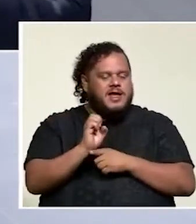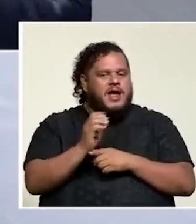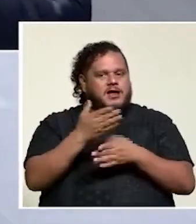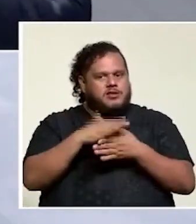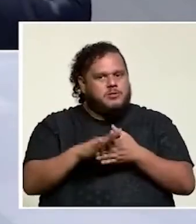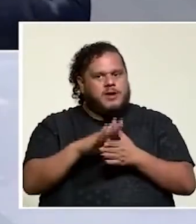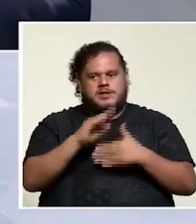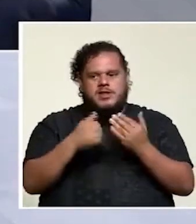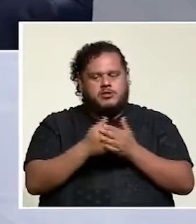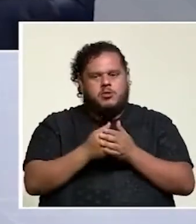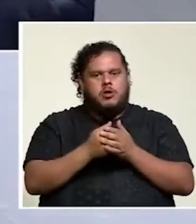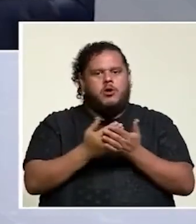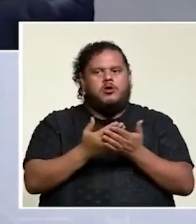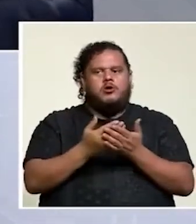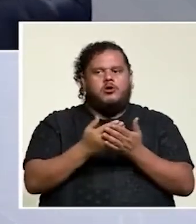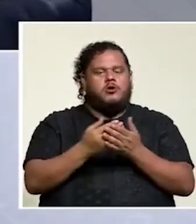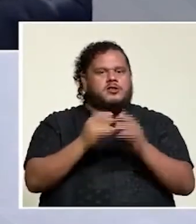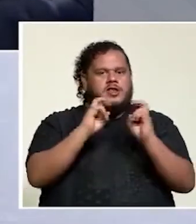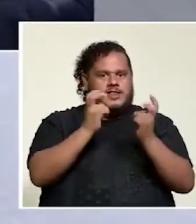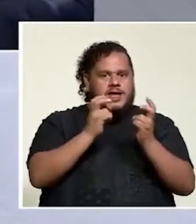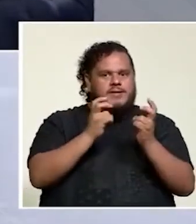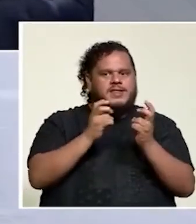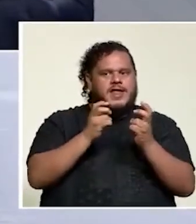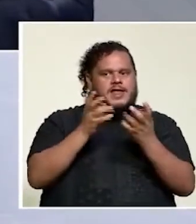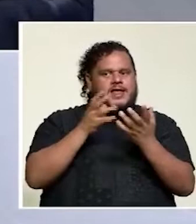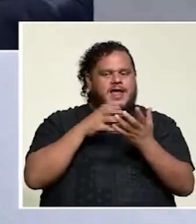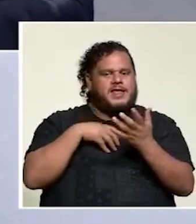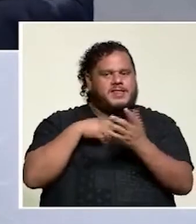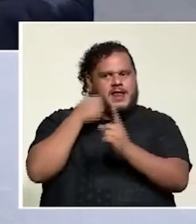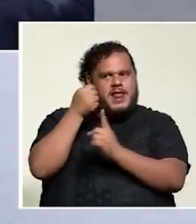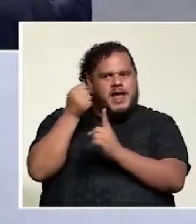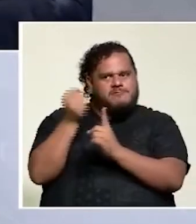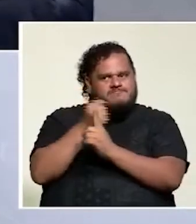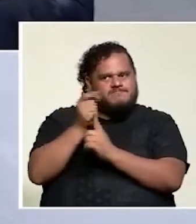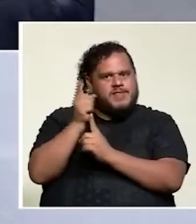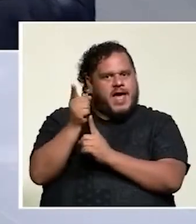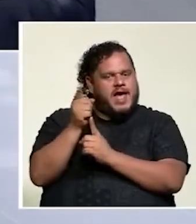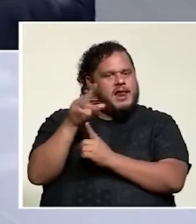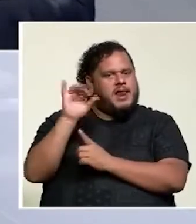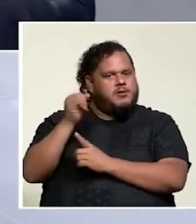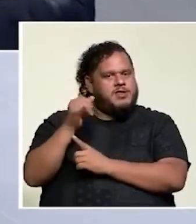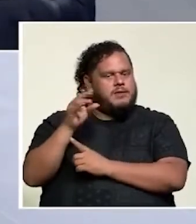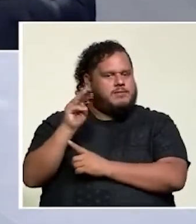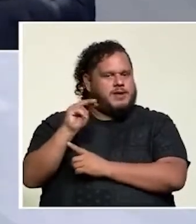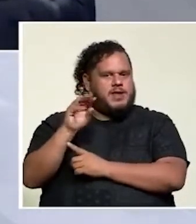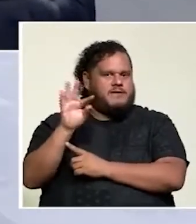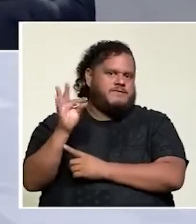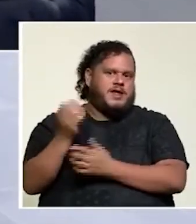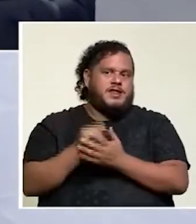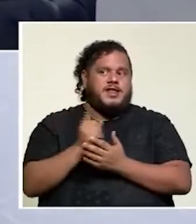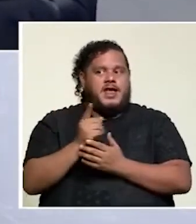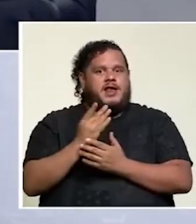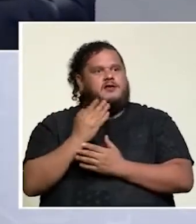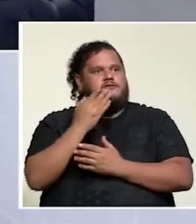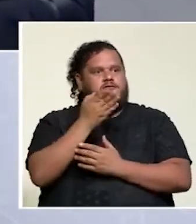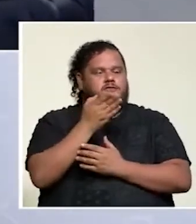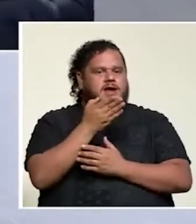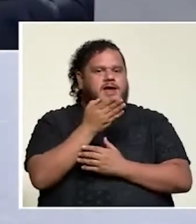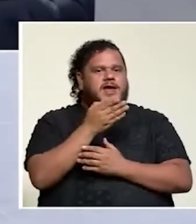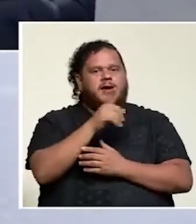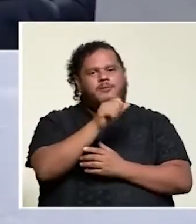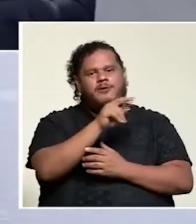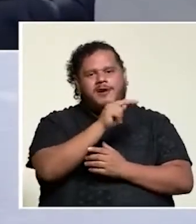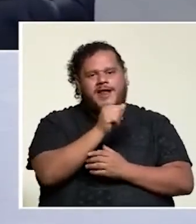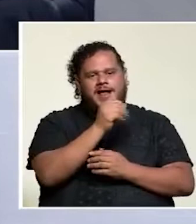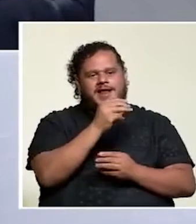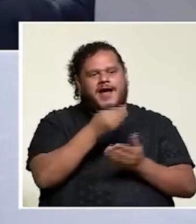que se le han cobrado al candidato presidencial José María Figueres. Uno podría decir fue por lana al mercado y salió